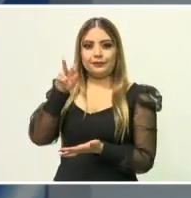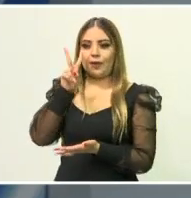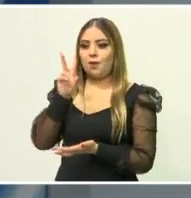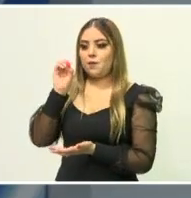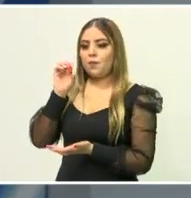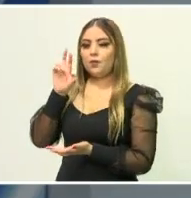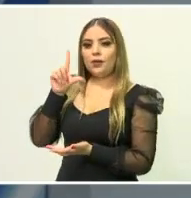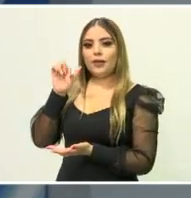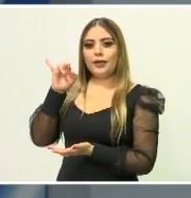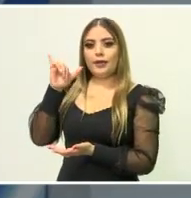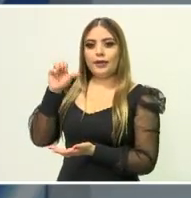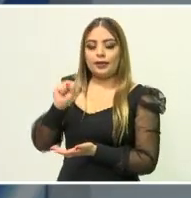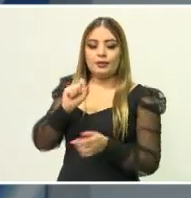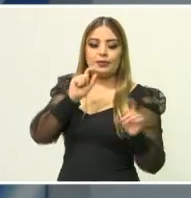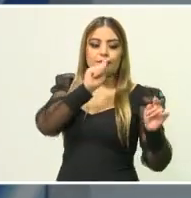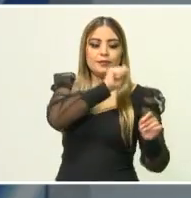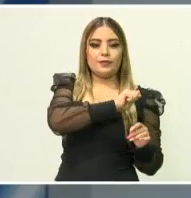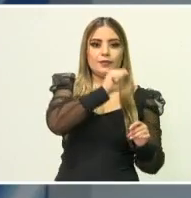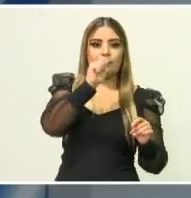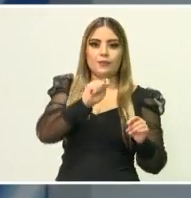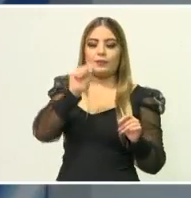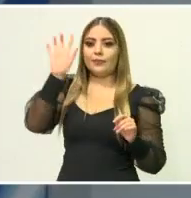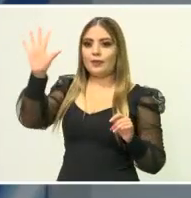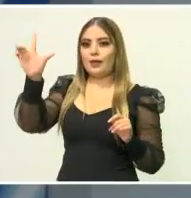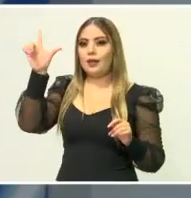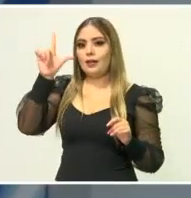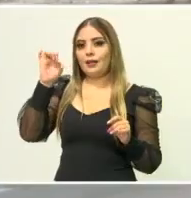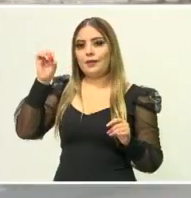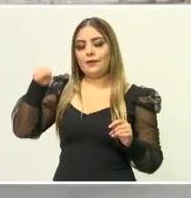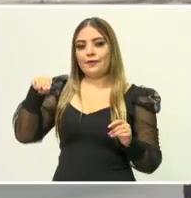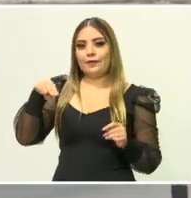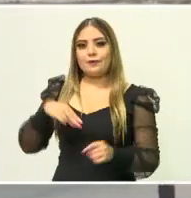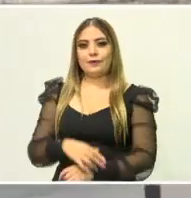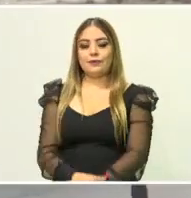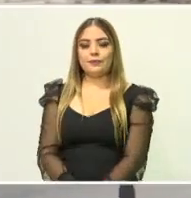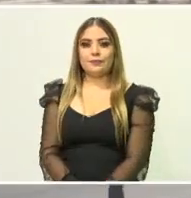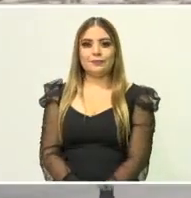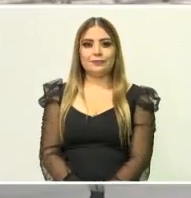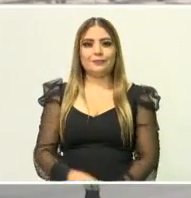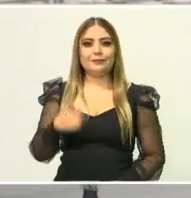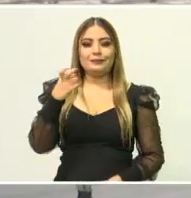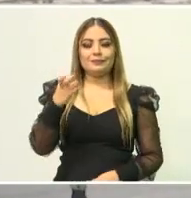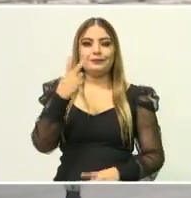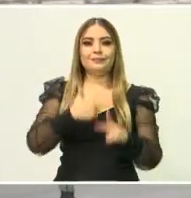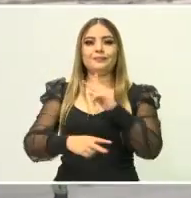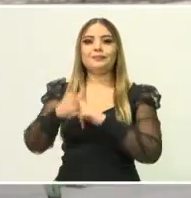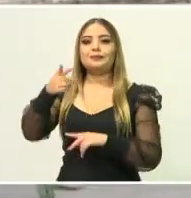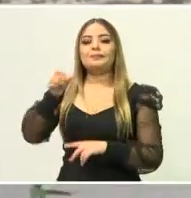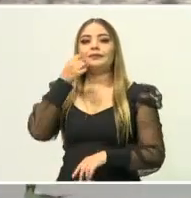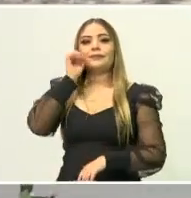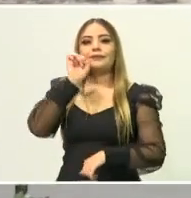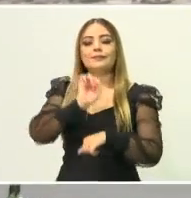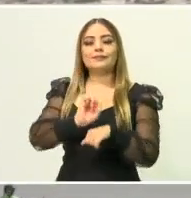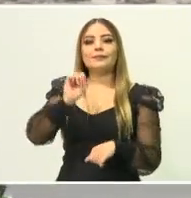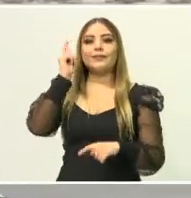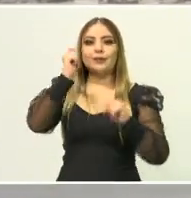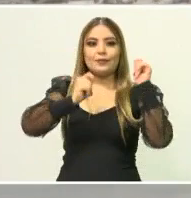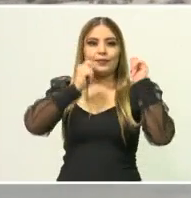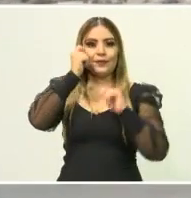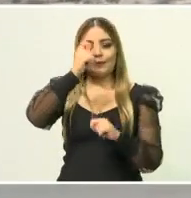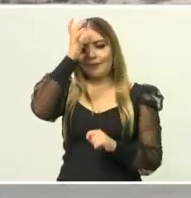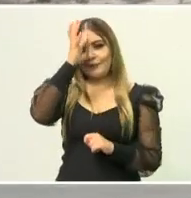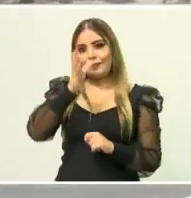ofrece la ruta Torreón León Guanajuato con la presencia de la secretaria de turismo en Coahuila y